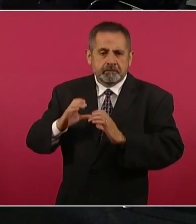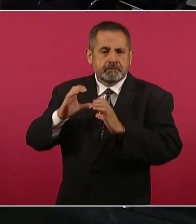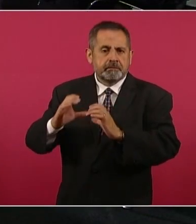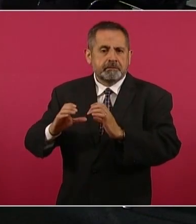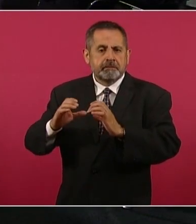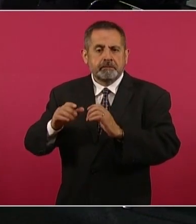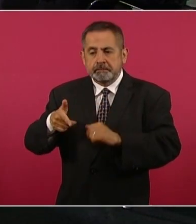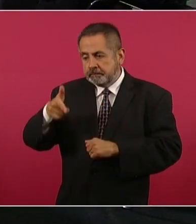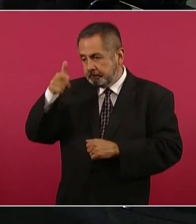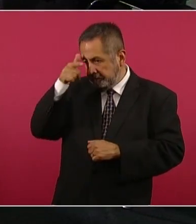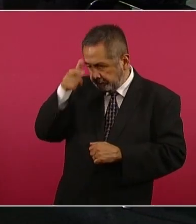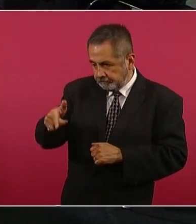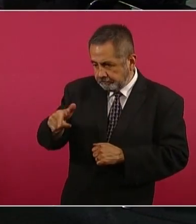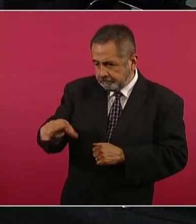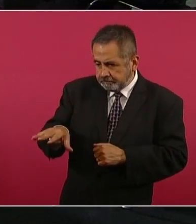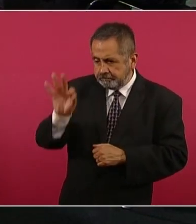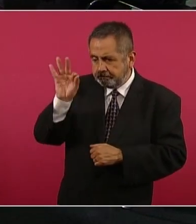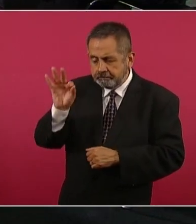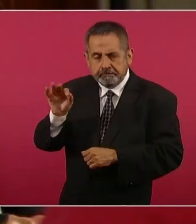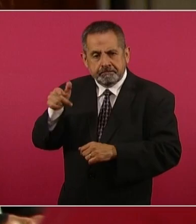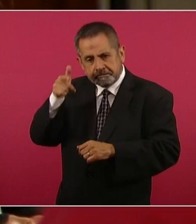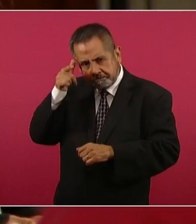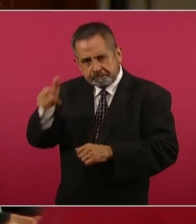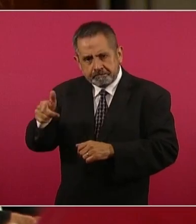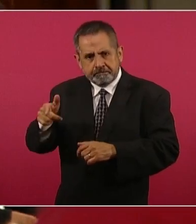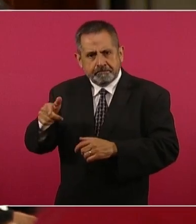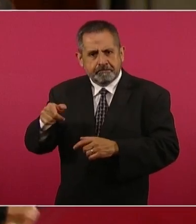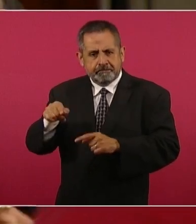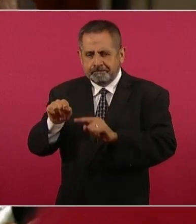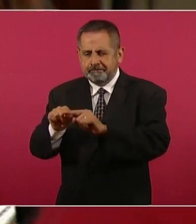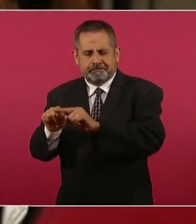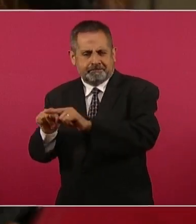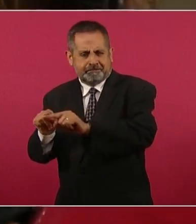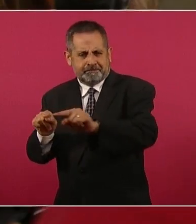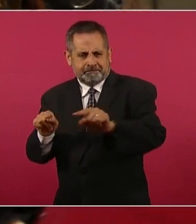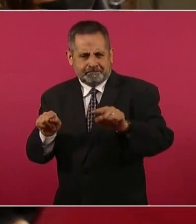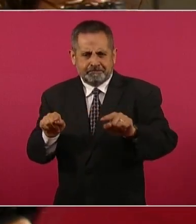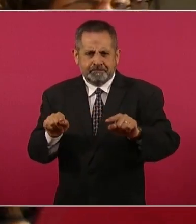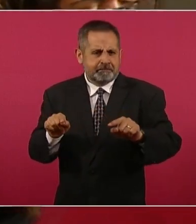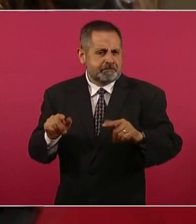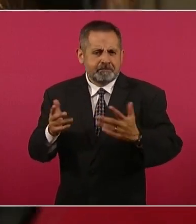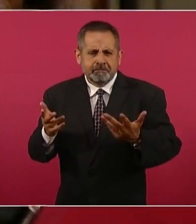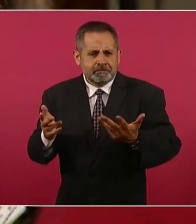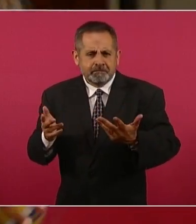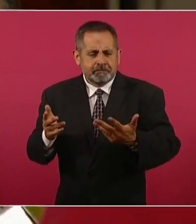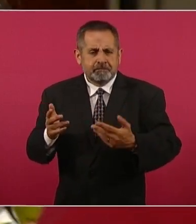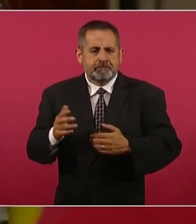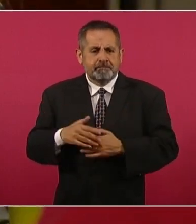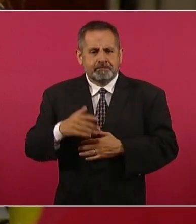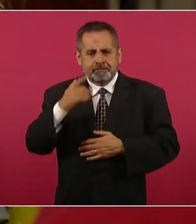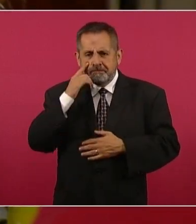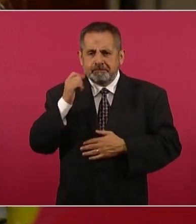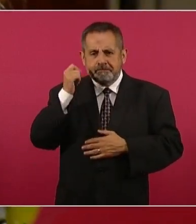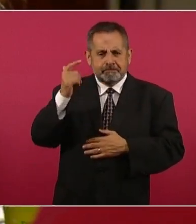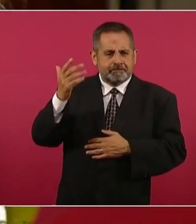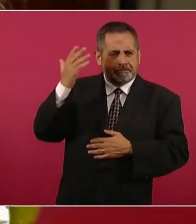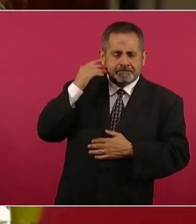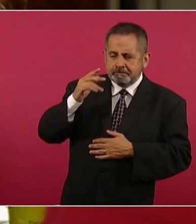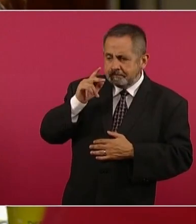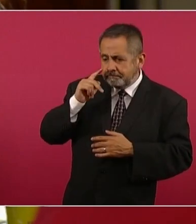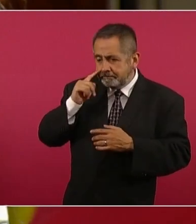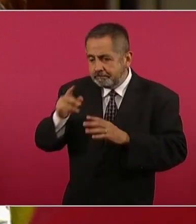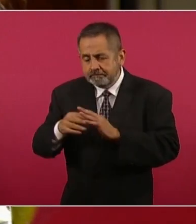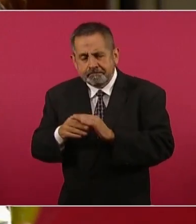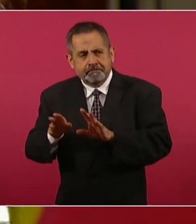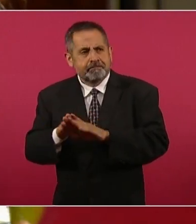de los hallazgos que tienen en esto. Todos los tramos que se tienen en el Tren Maya, en alguna visita por algunos tramos nos mencionaban que se